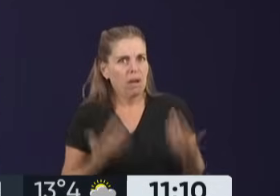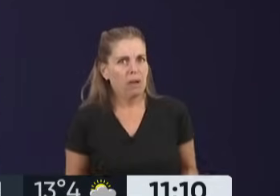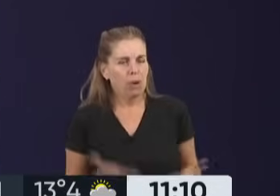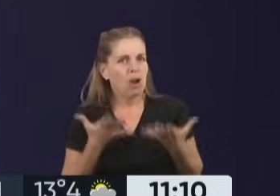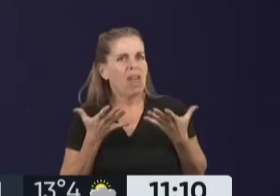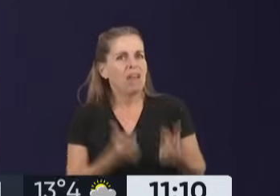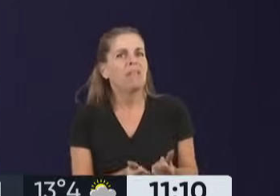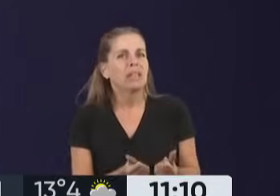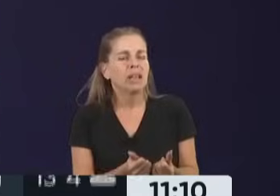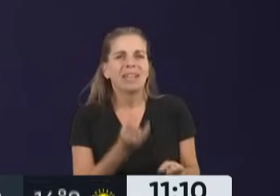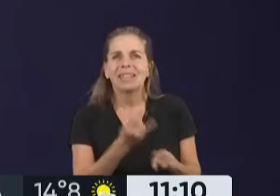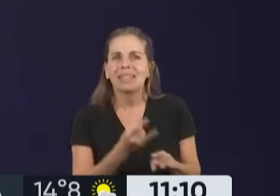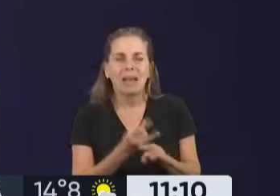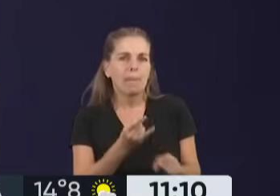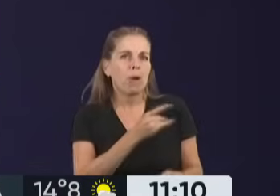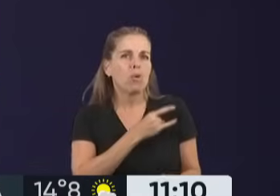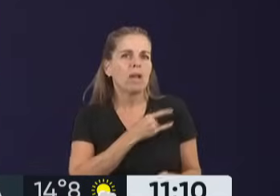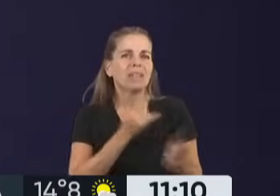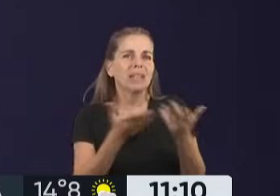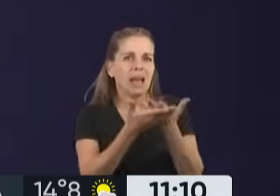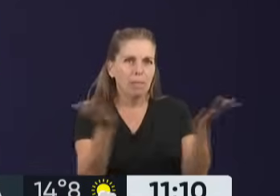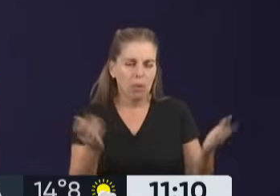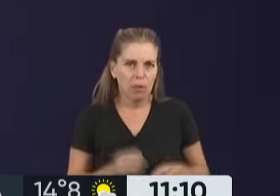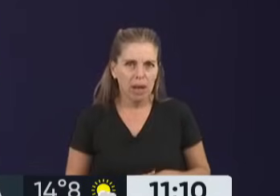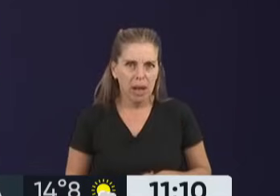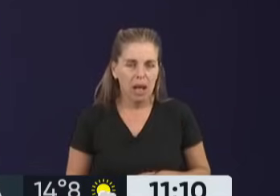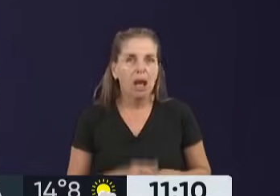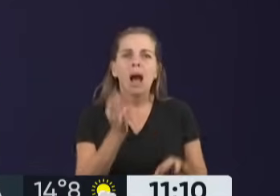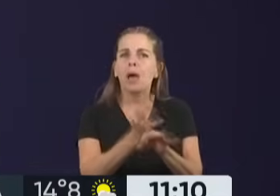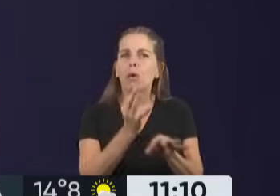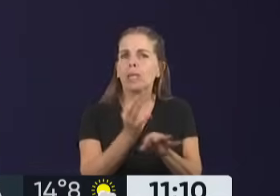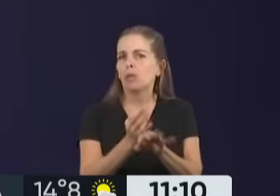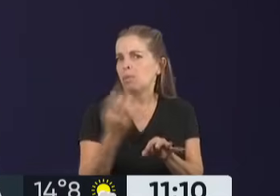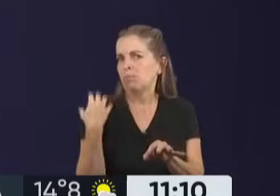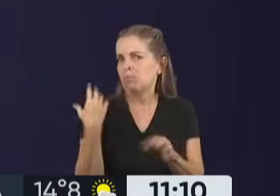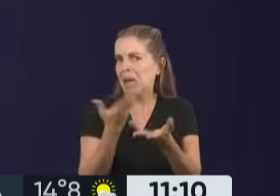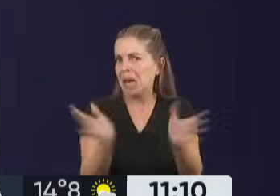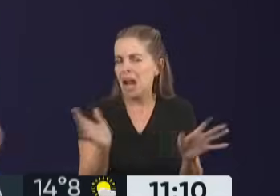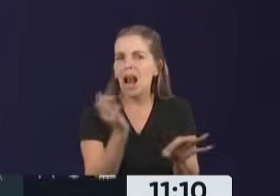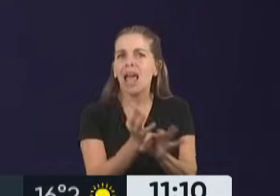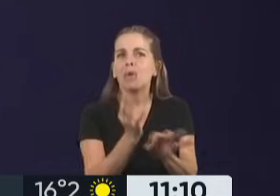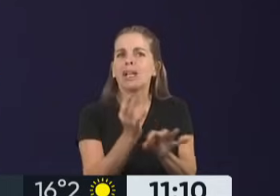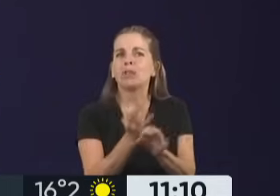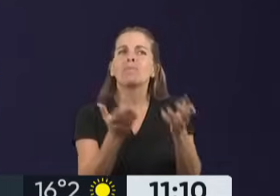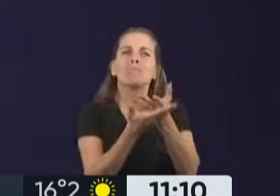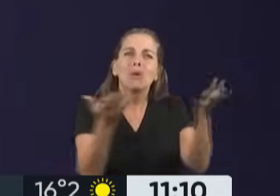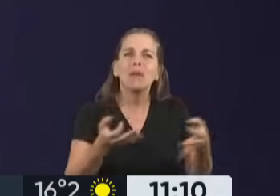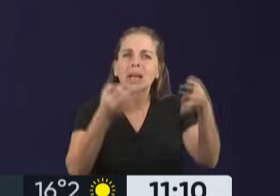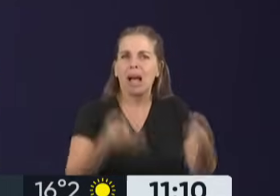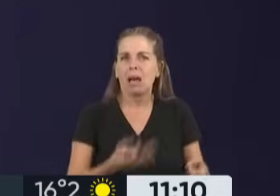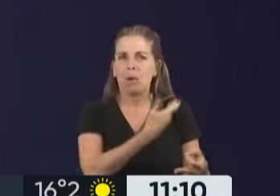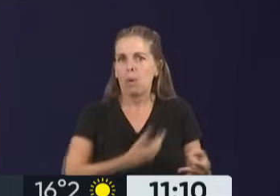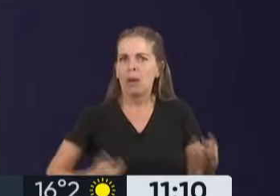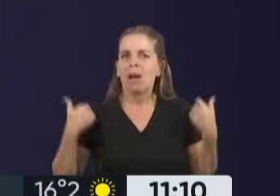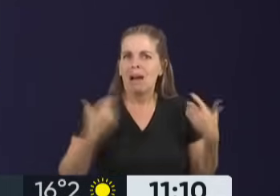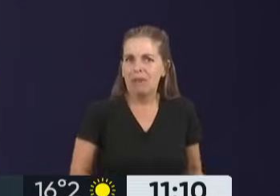la universidad pública, a la educación en general, a la educación pública en particular, y